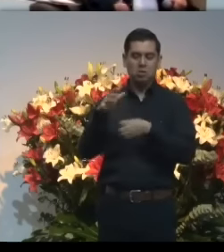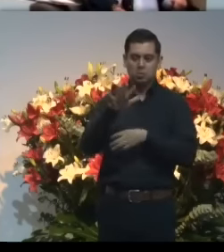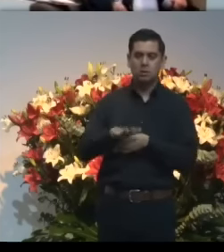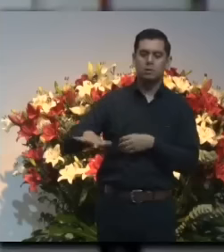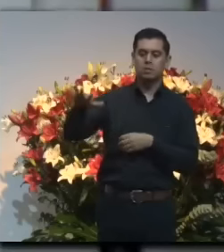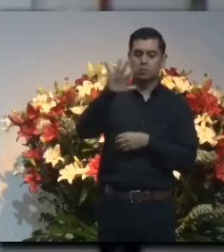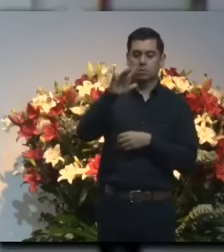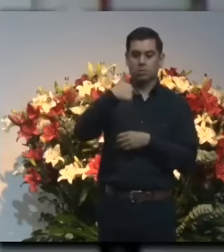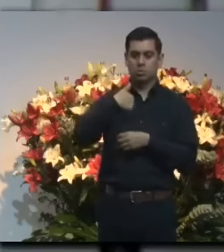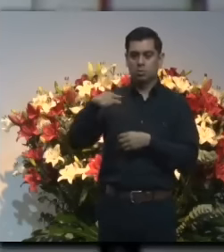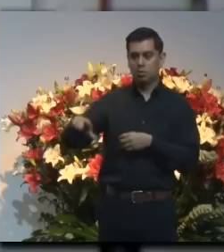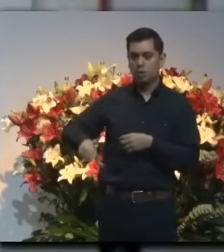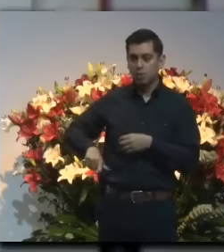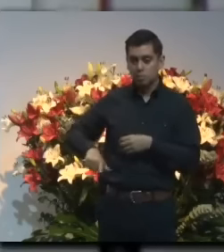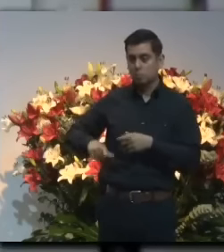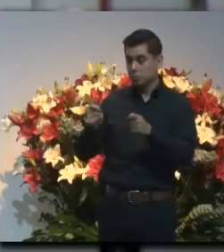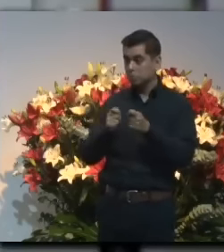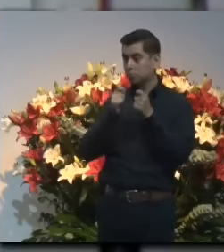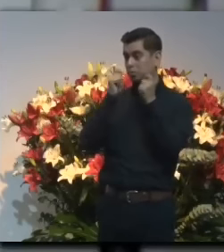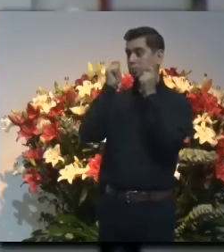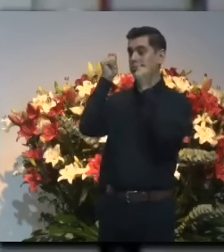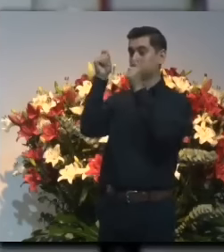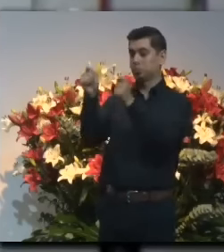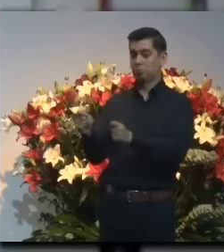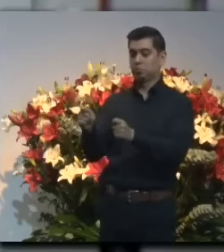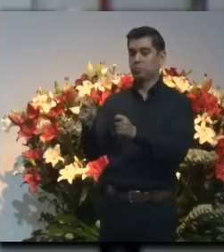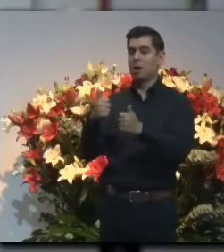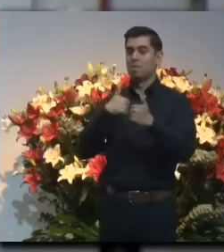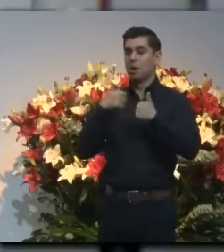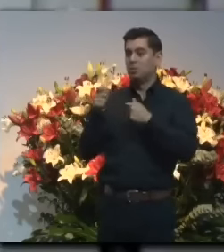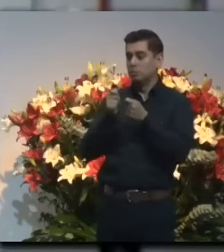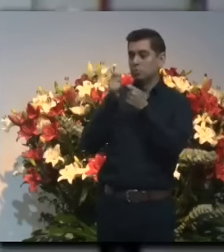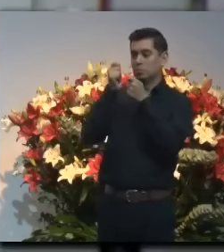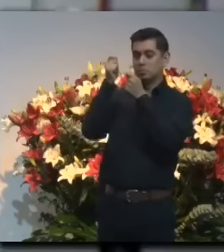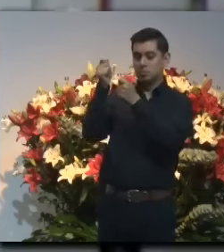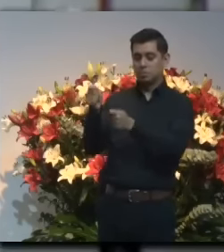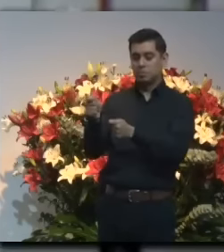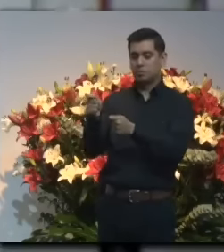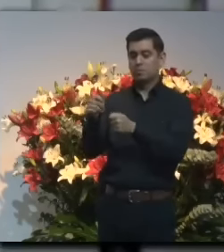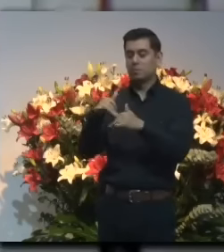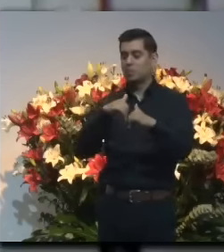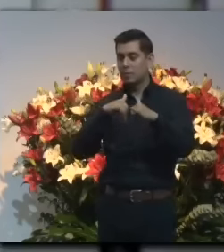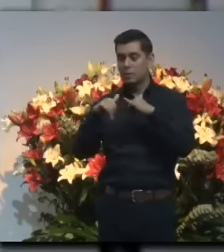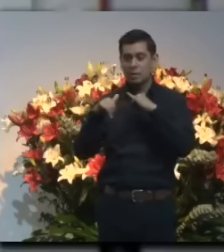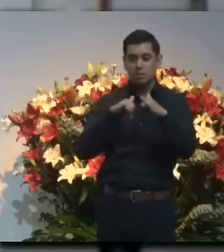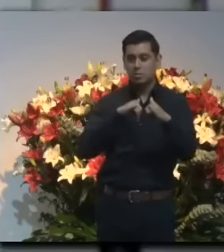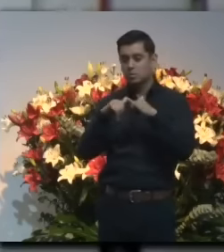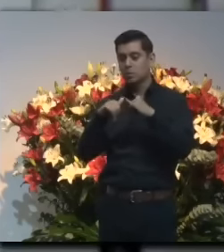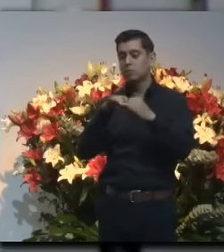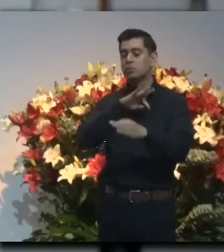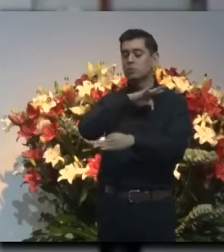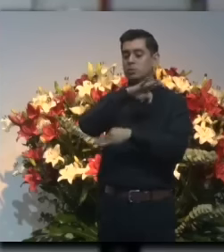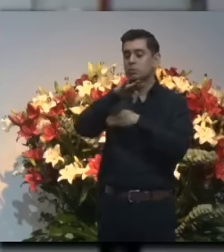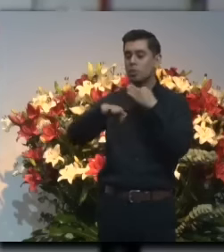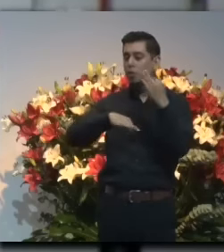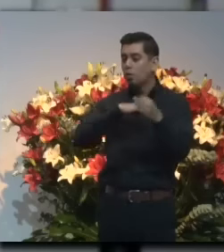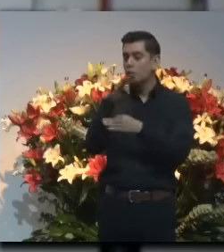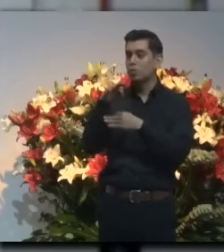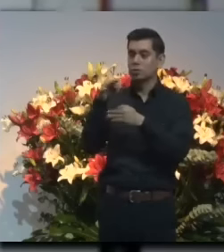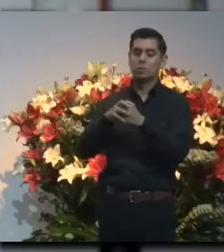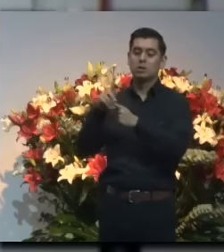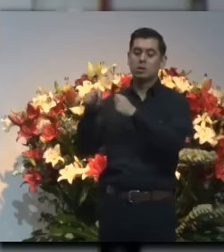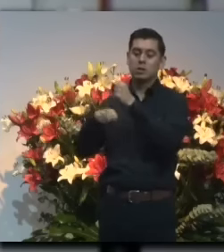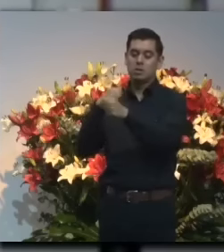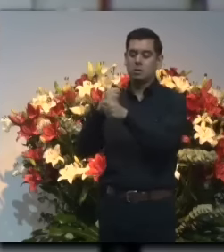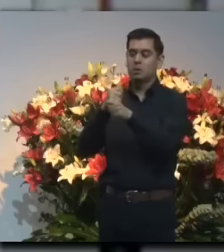de la ciudad y al ejército pues un mapa de dónde estaban ubicadas todas las narcotienditas de mi delegación. Yo